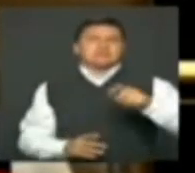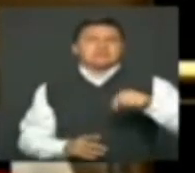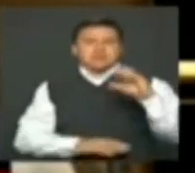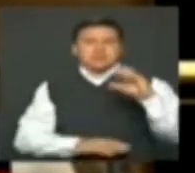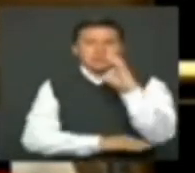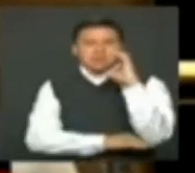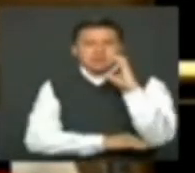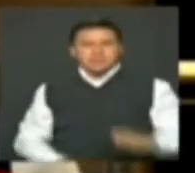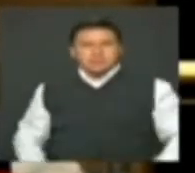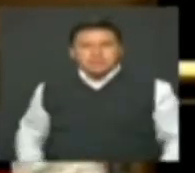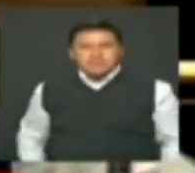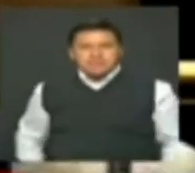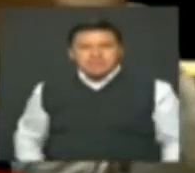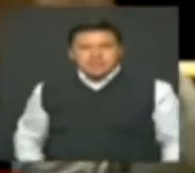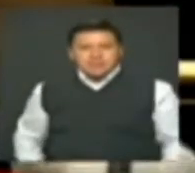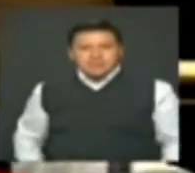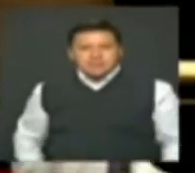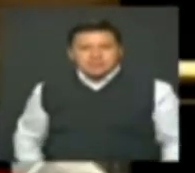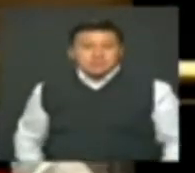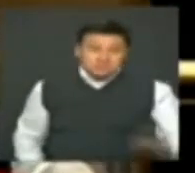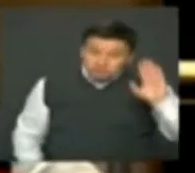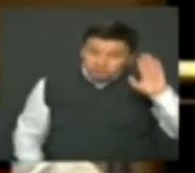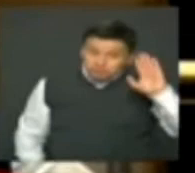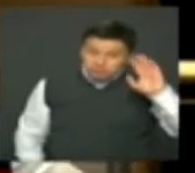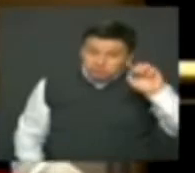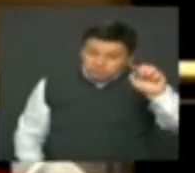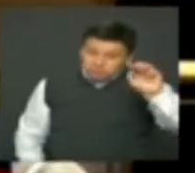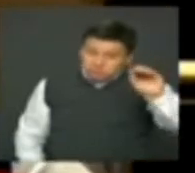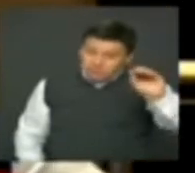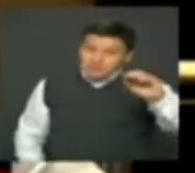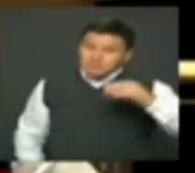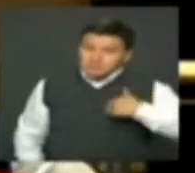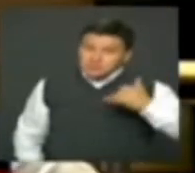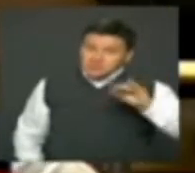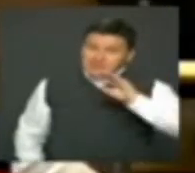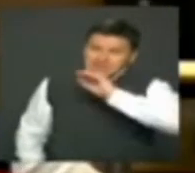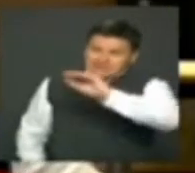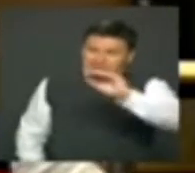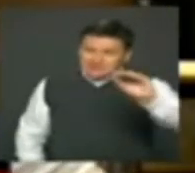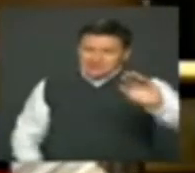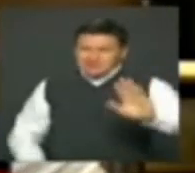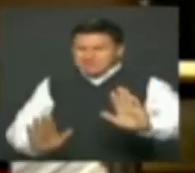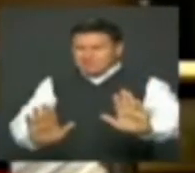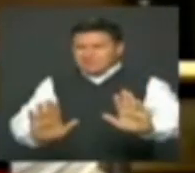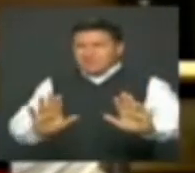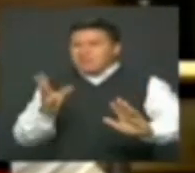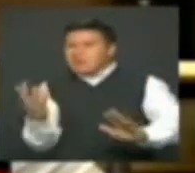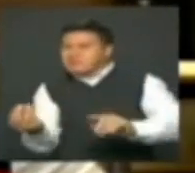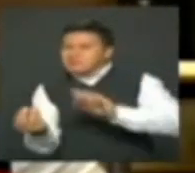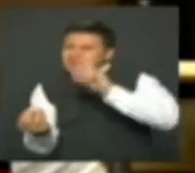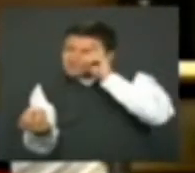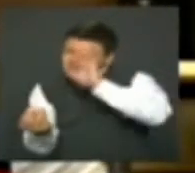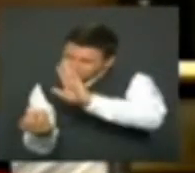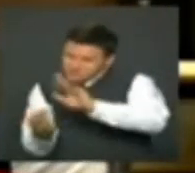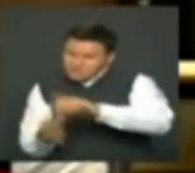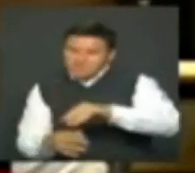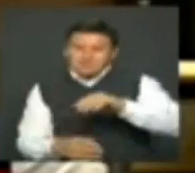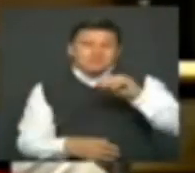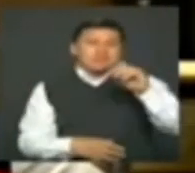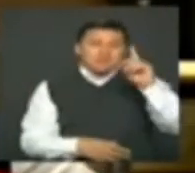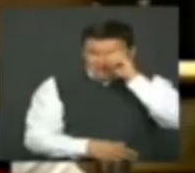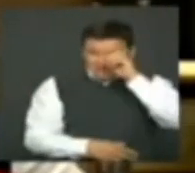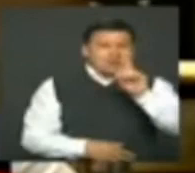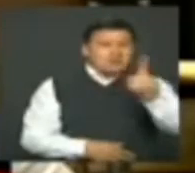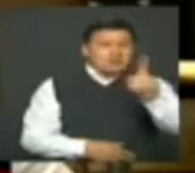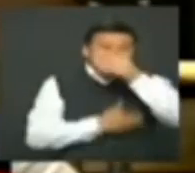Colombia. Fede, nosotros hemos hecho el llamado al cese bilateral por una razón simple. Aquí ocurrió